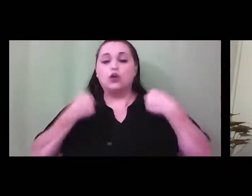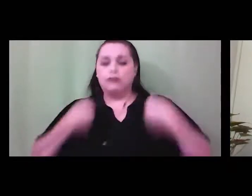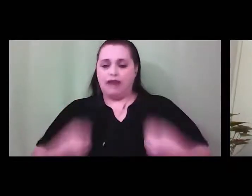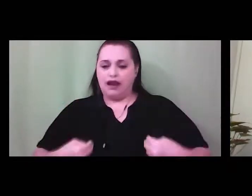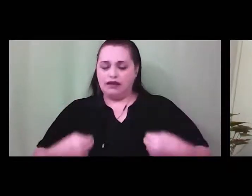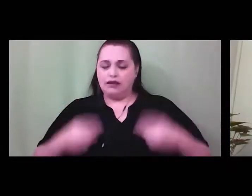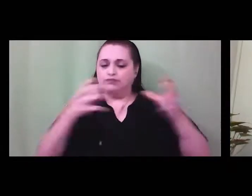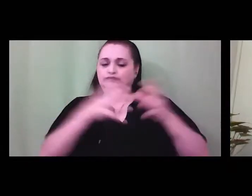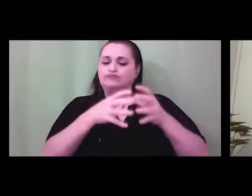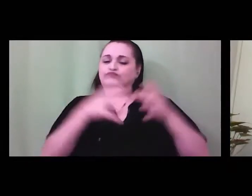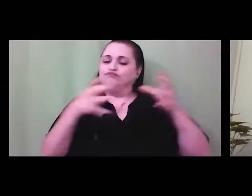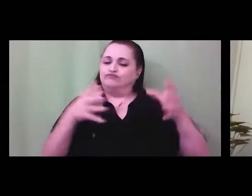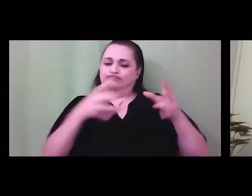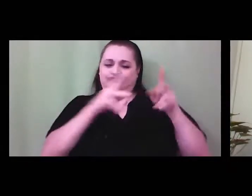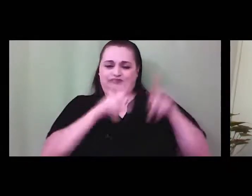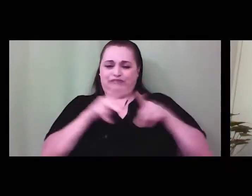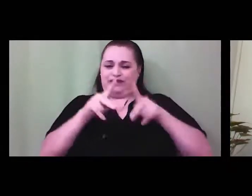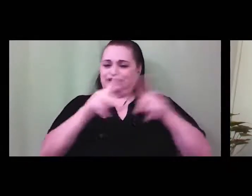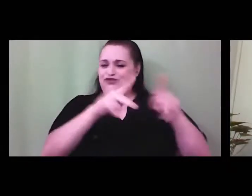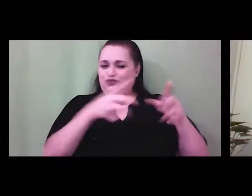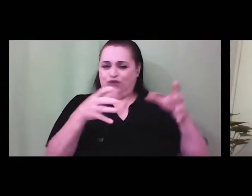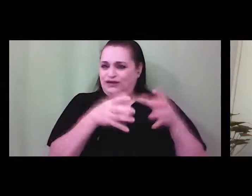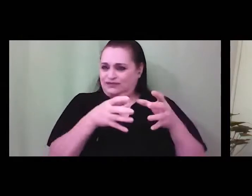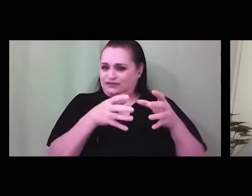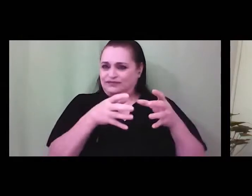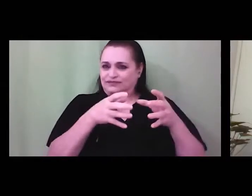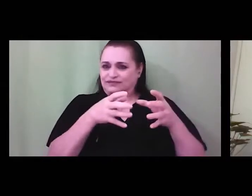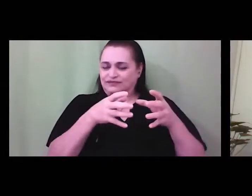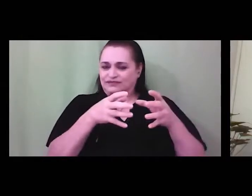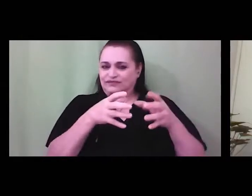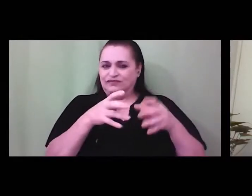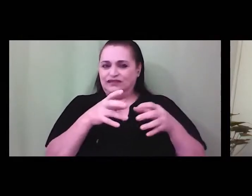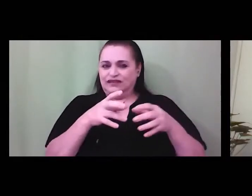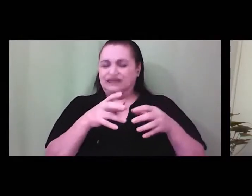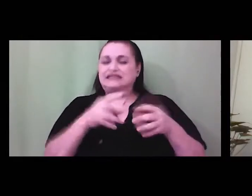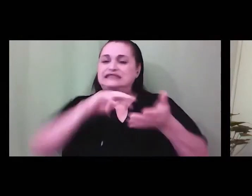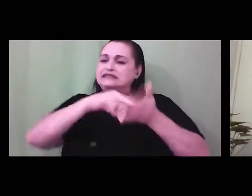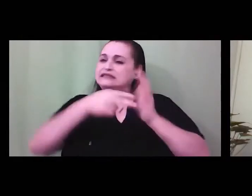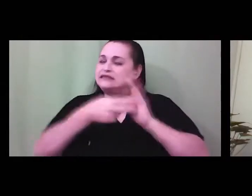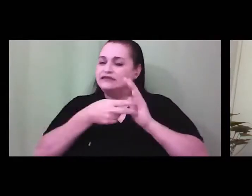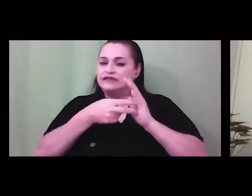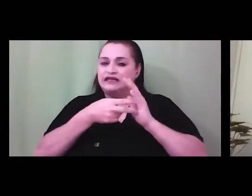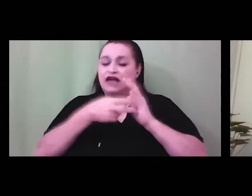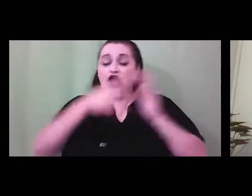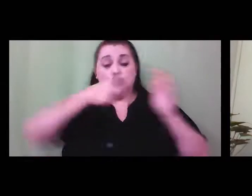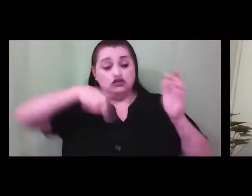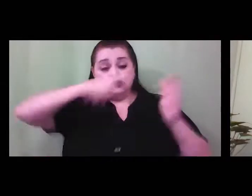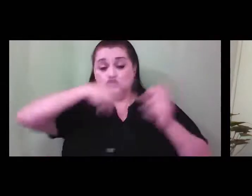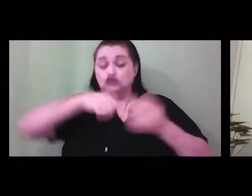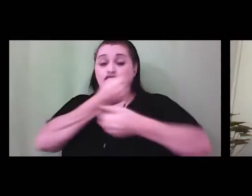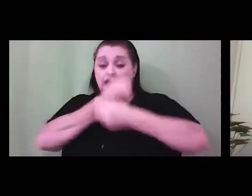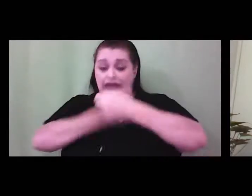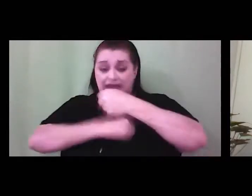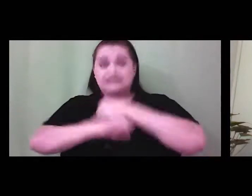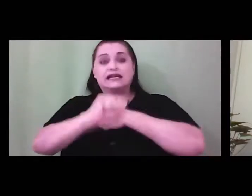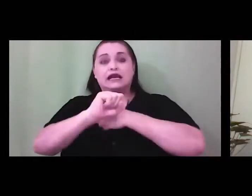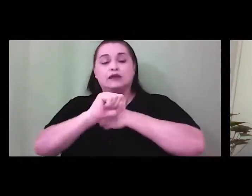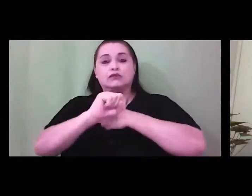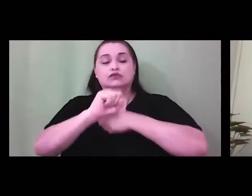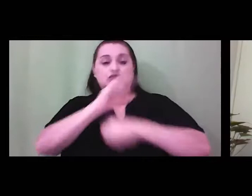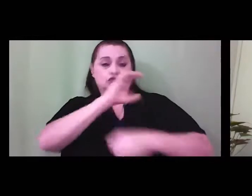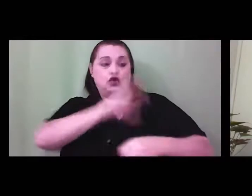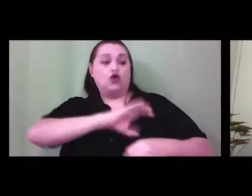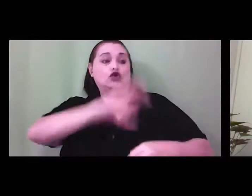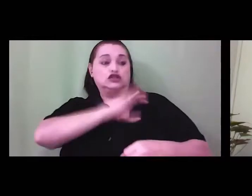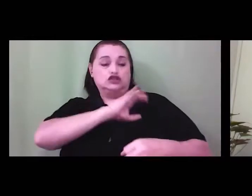gregaria. Eso quiere decir que nosotros nacemos en una condición